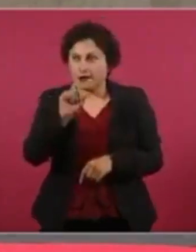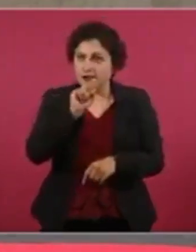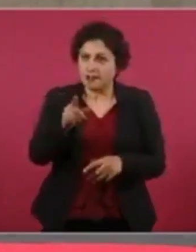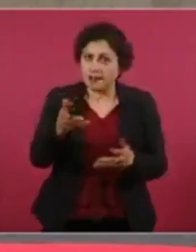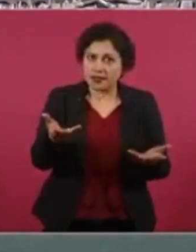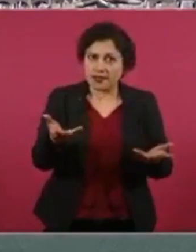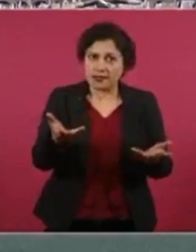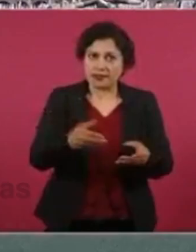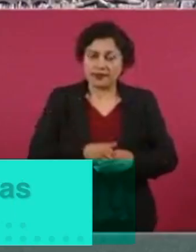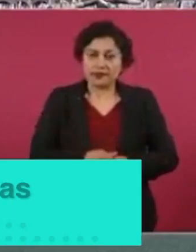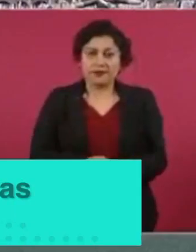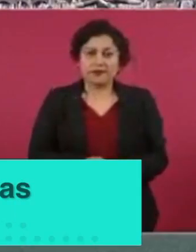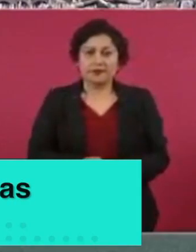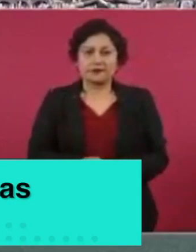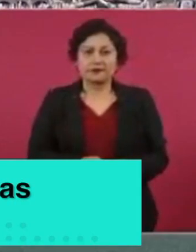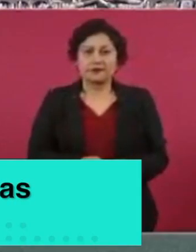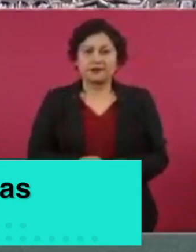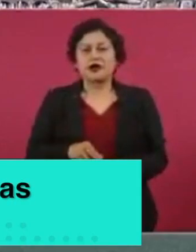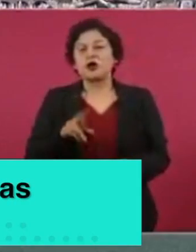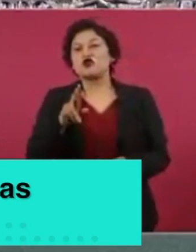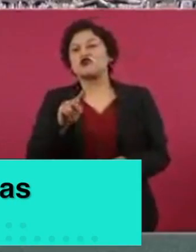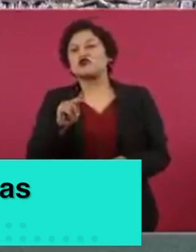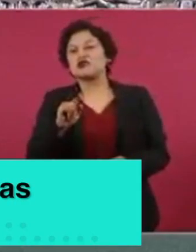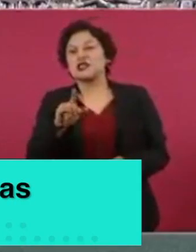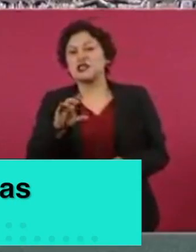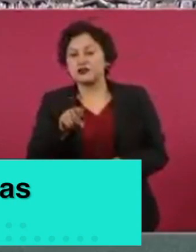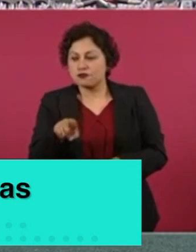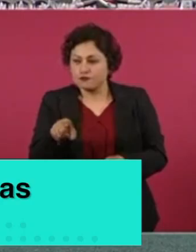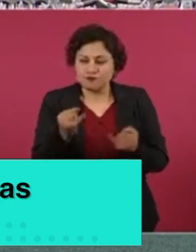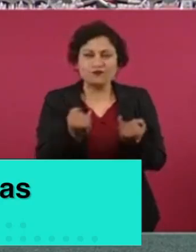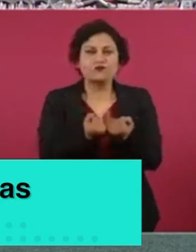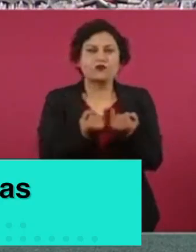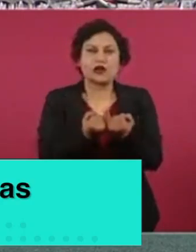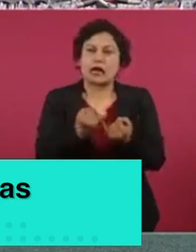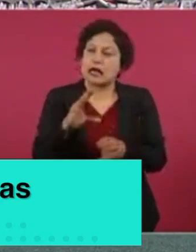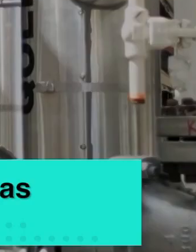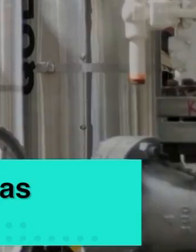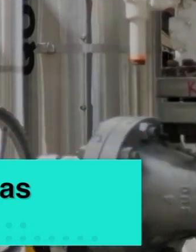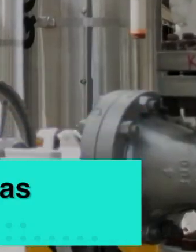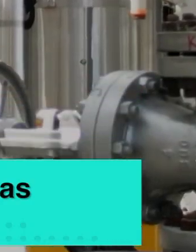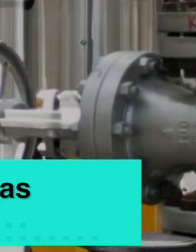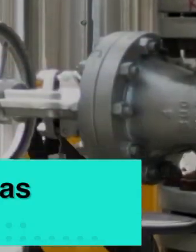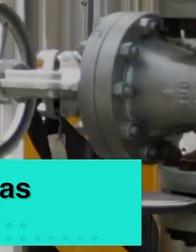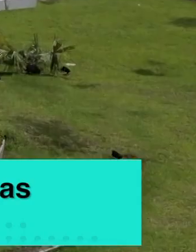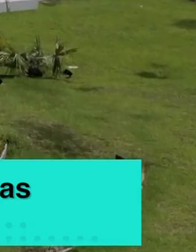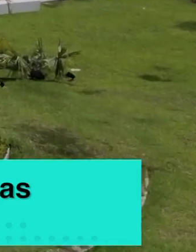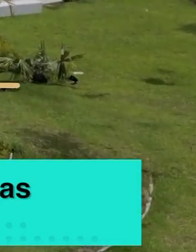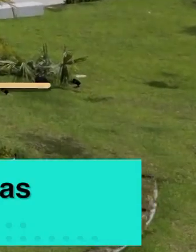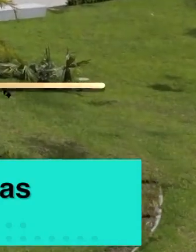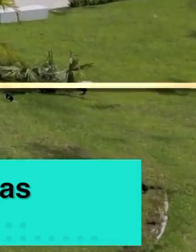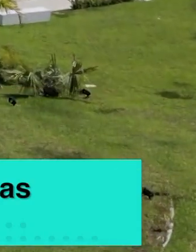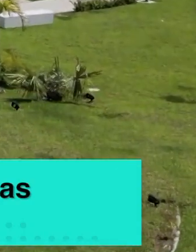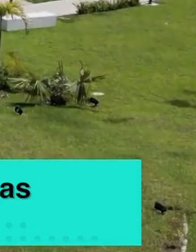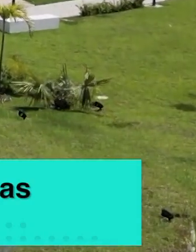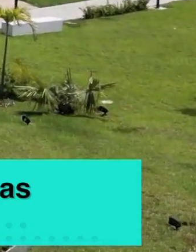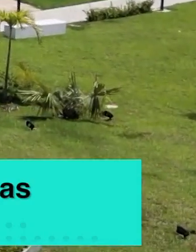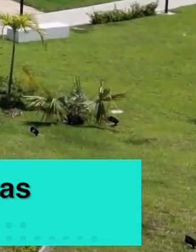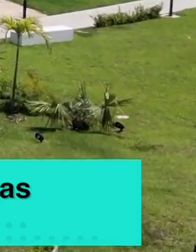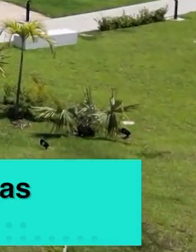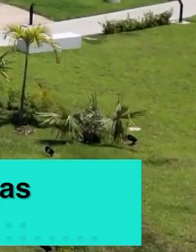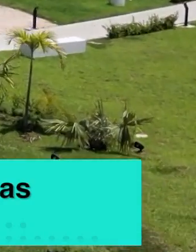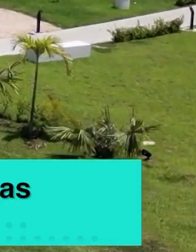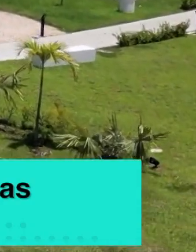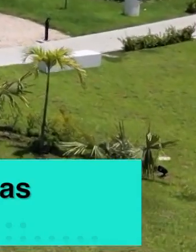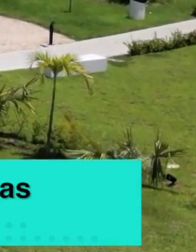Al llevar a cabo su sexto y último informe de gobierno, el presidente Andrés Manuel López Obrador recordó que durante su administración se llevaron a